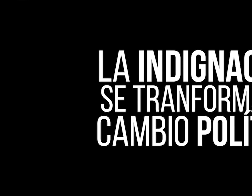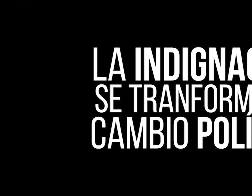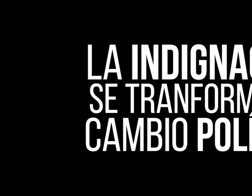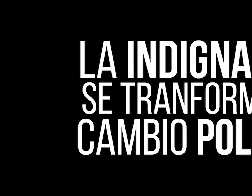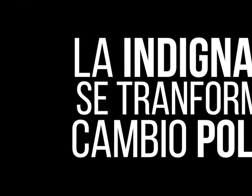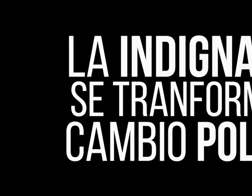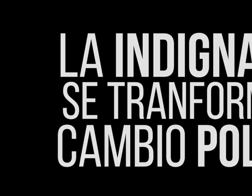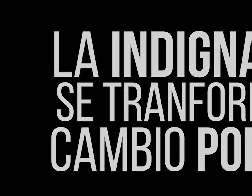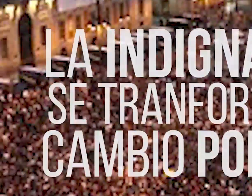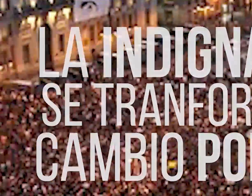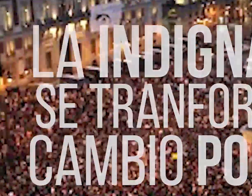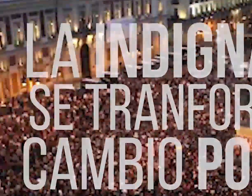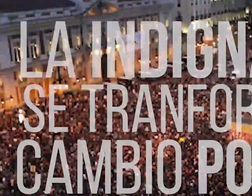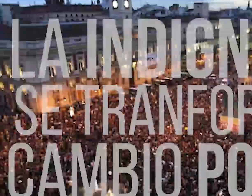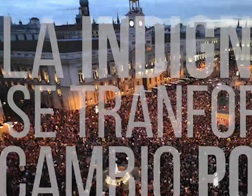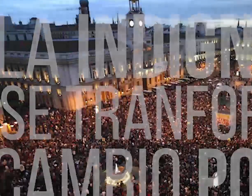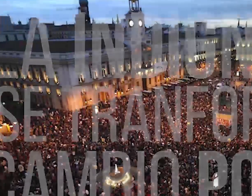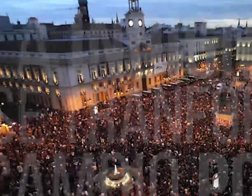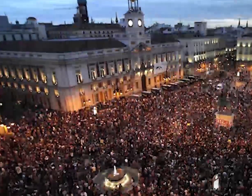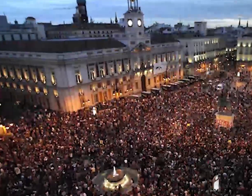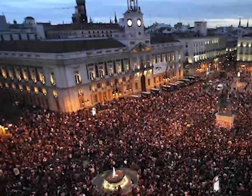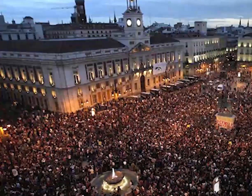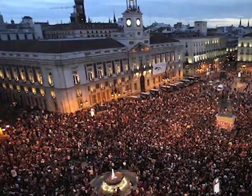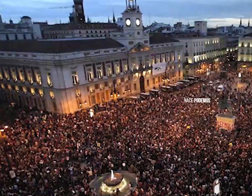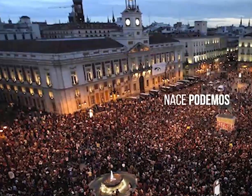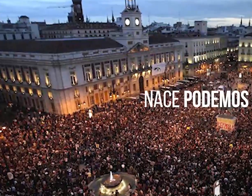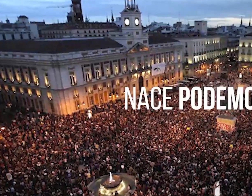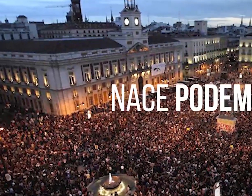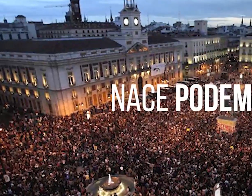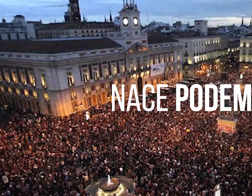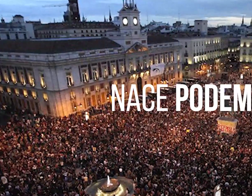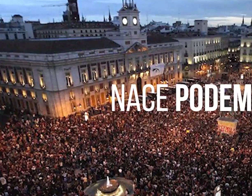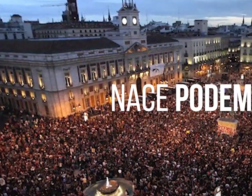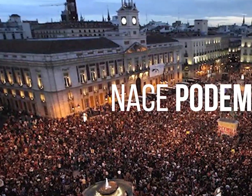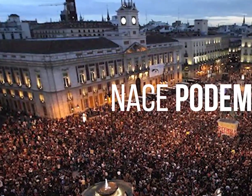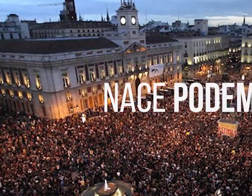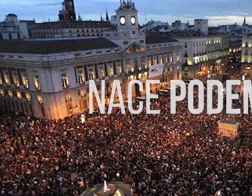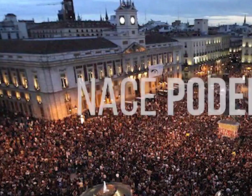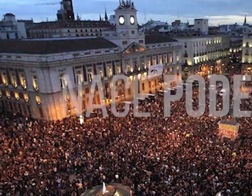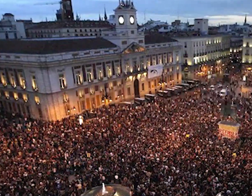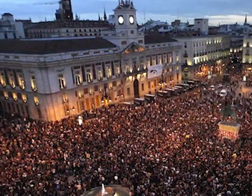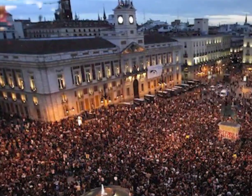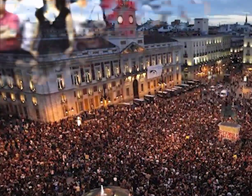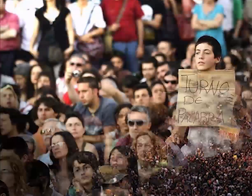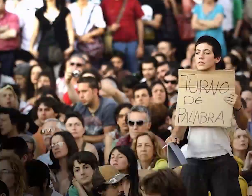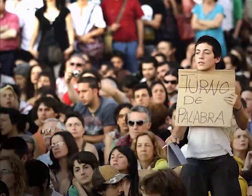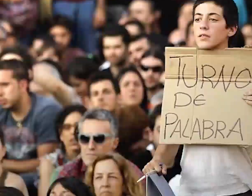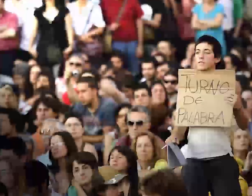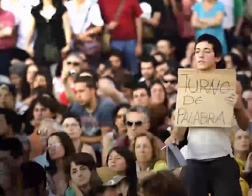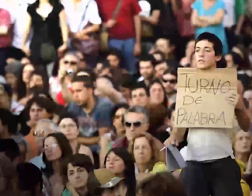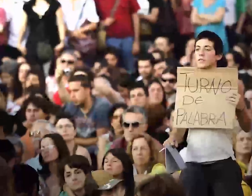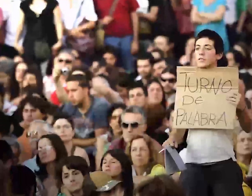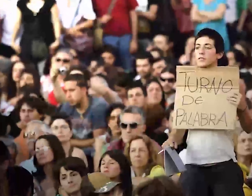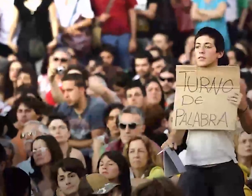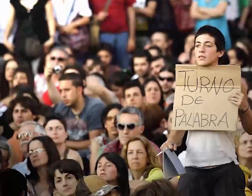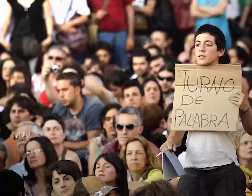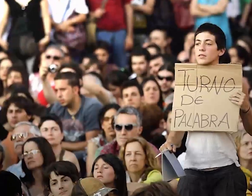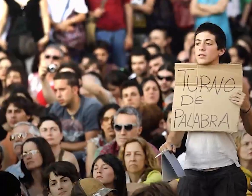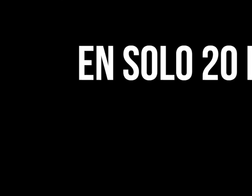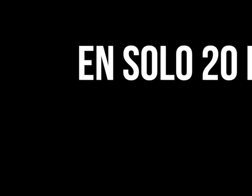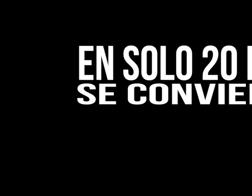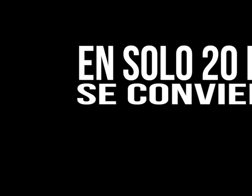Dicen que es lo mismo que ha vuelto el fascismo. Golpe en el costado de la igualdad.